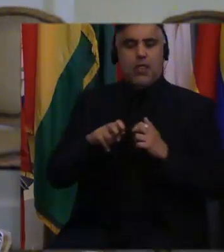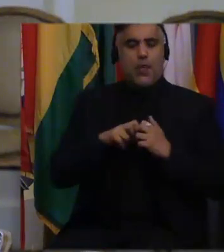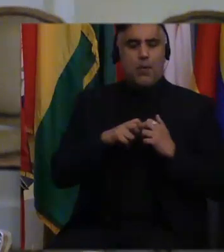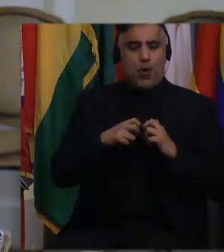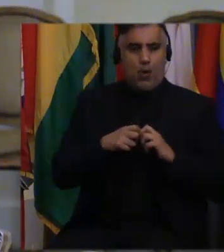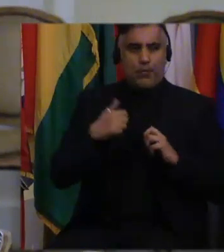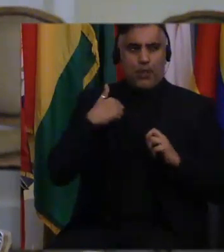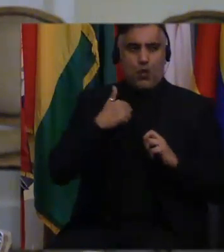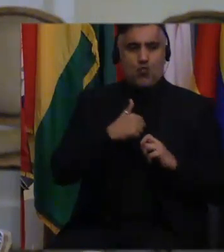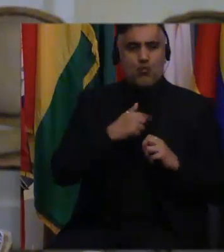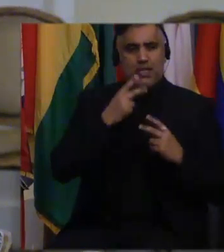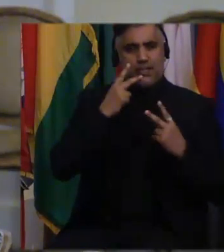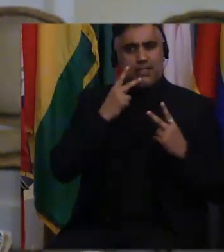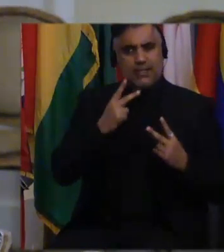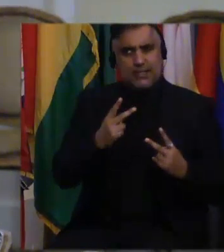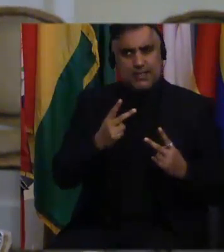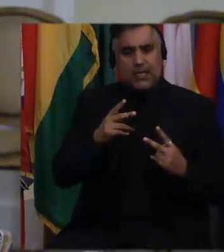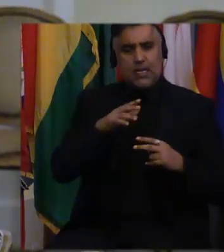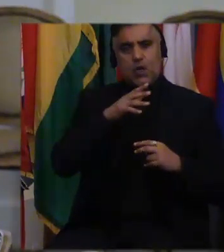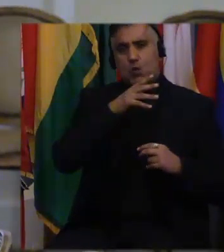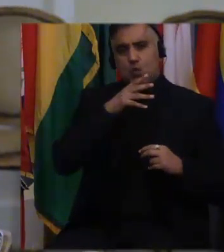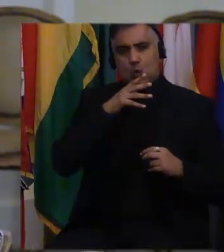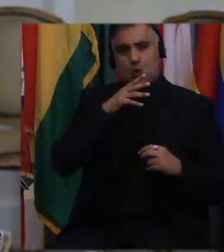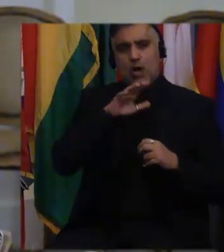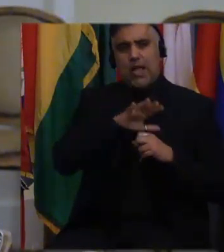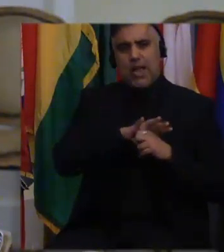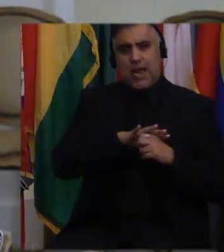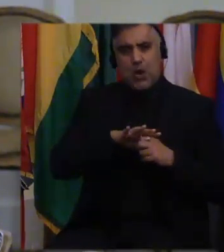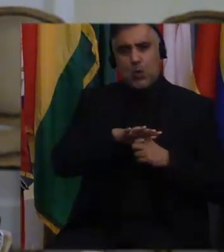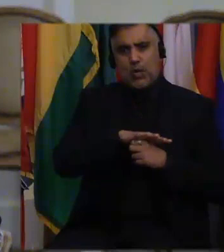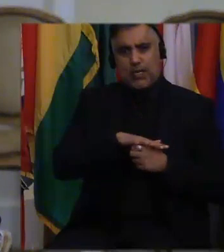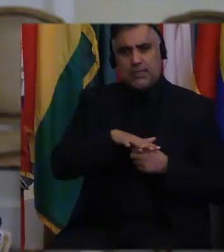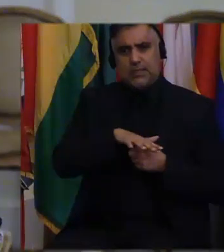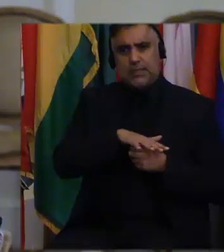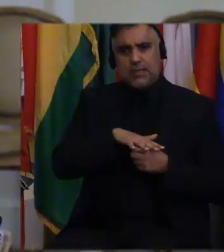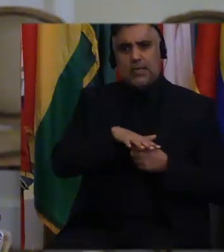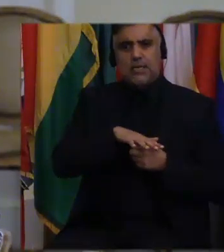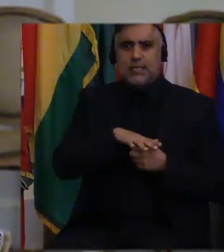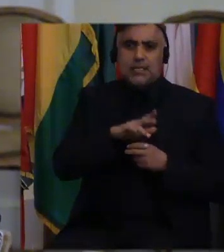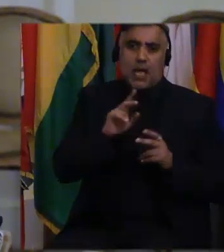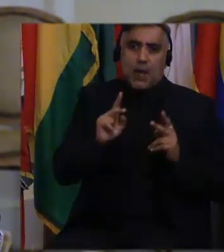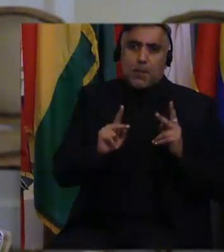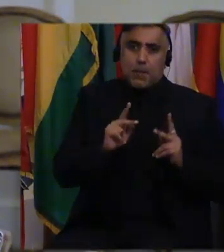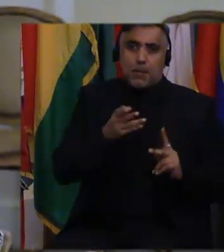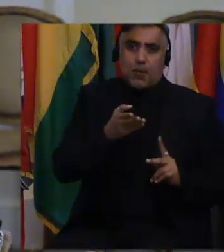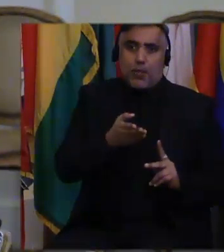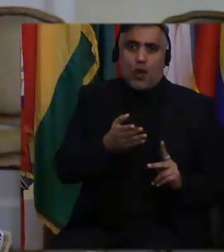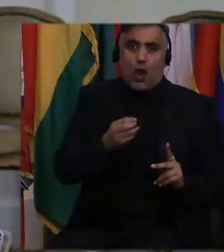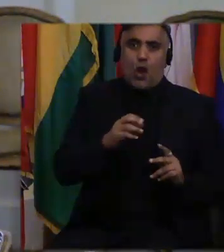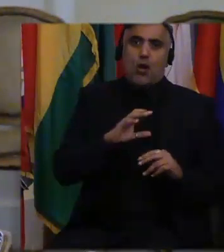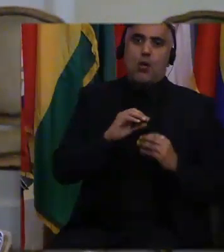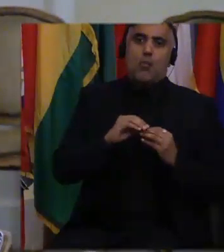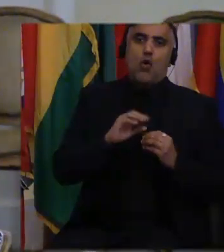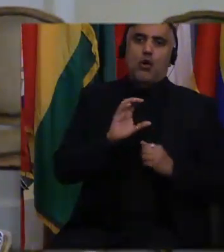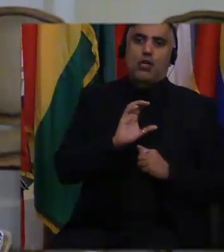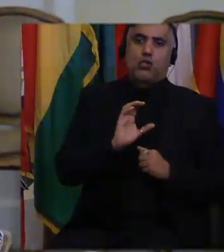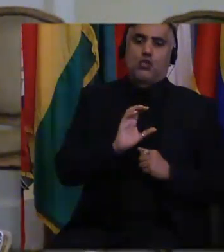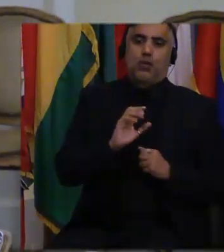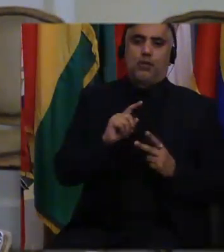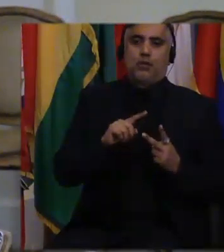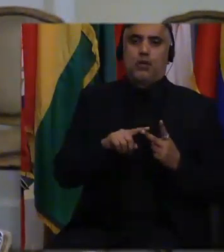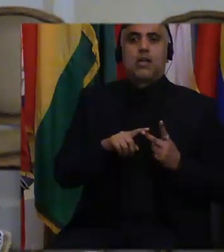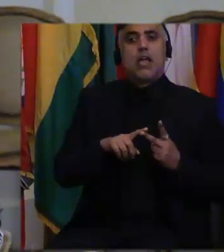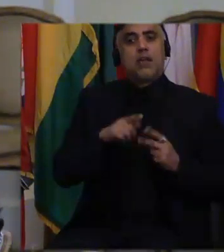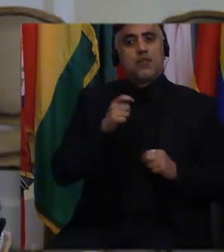zonas rurales nosotros tenemos como las personas son conservadoras, incluso los jueces son